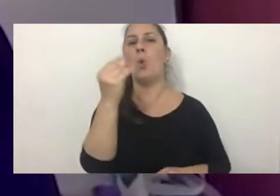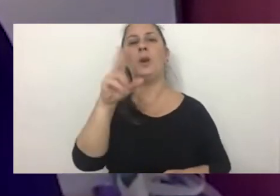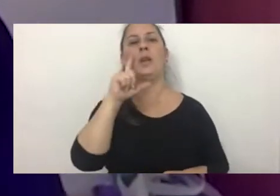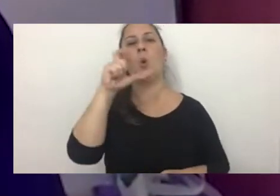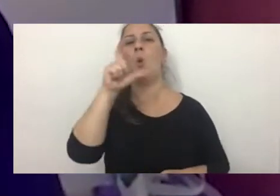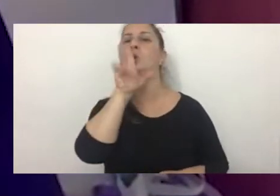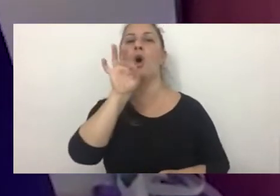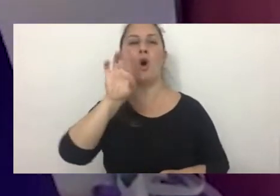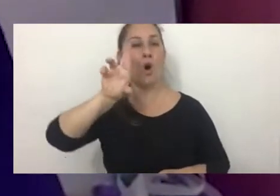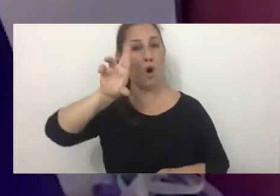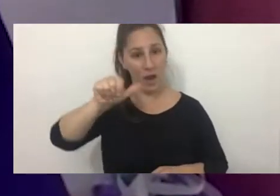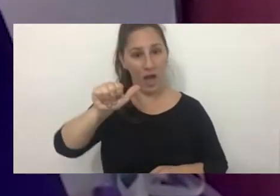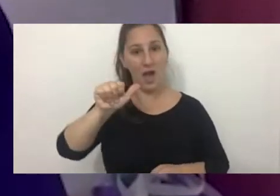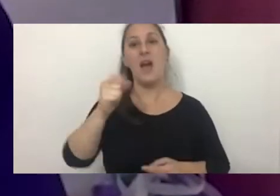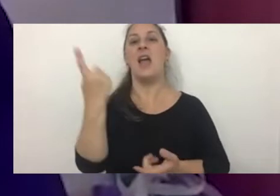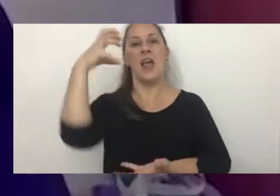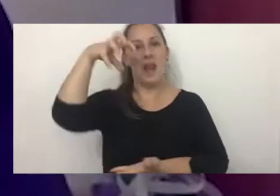domiciliarios,